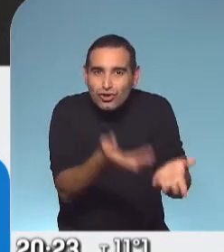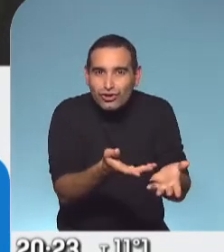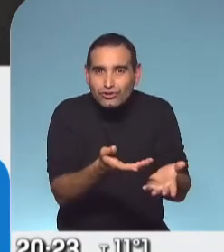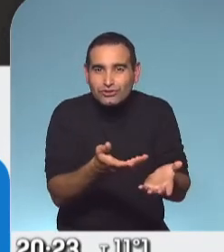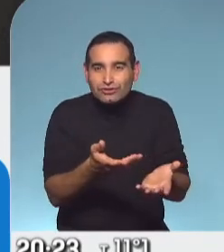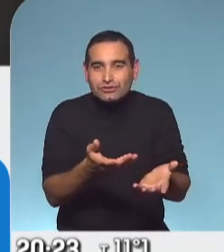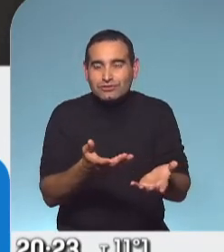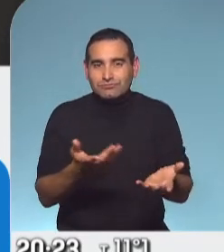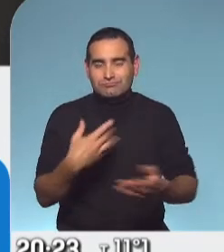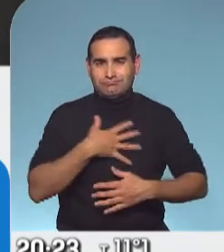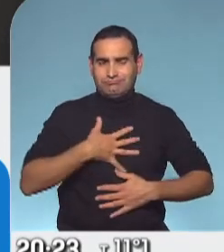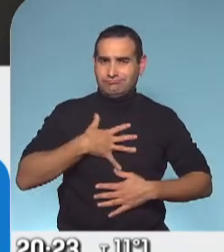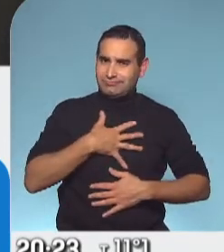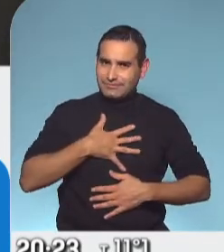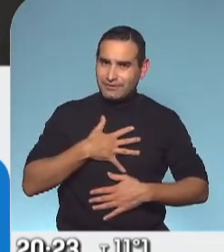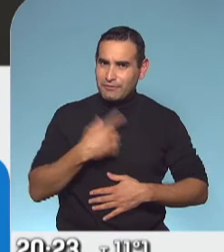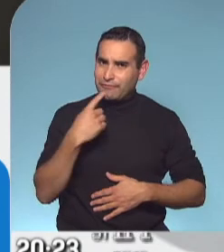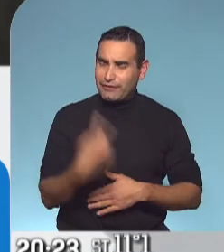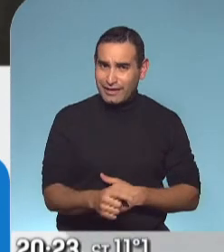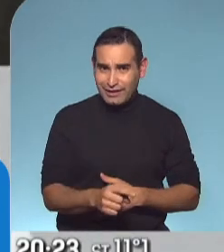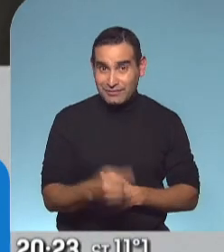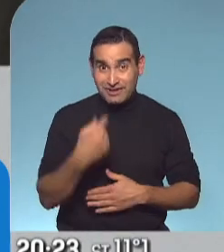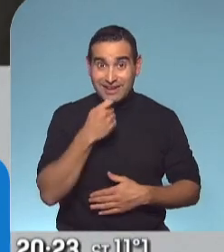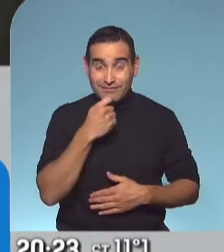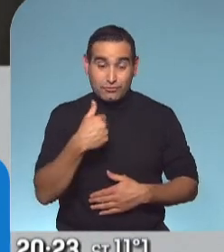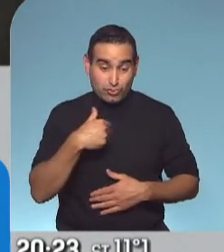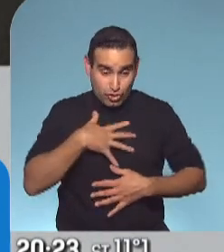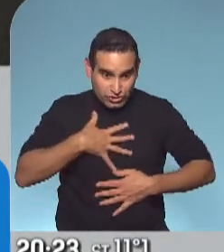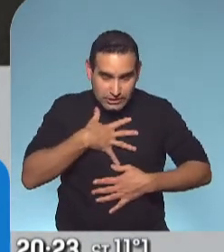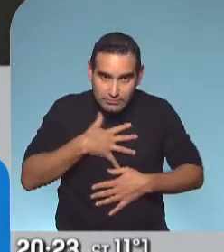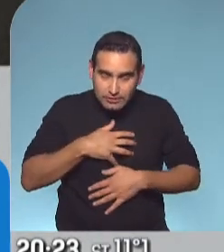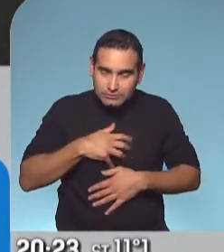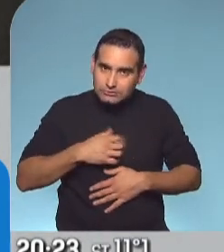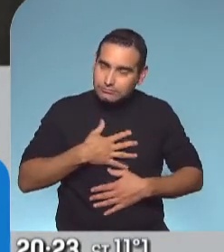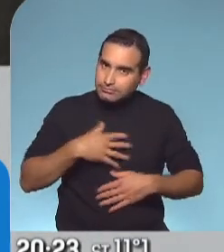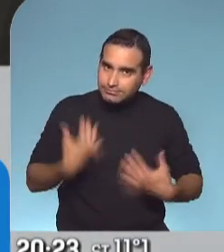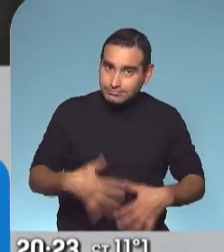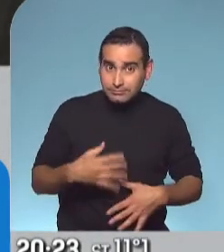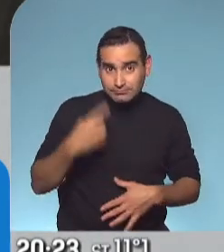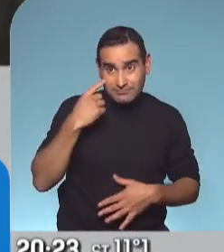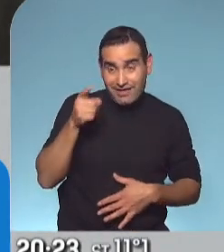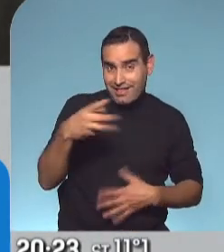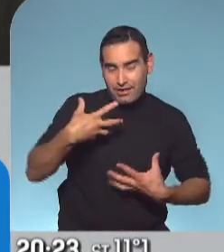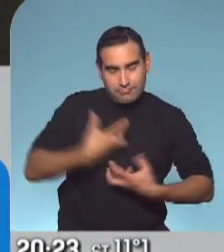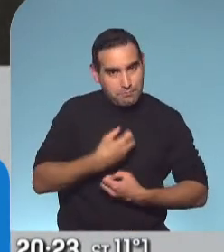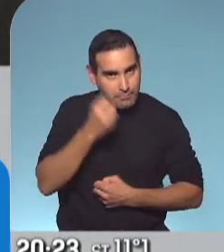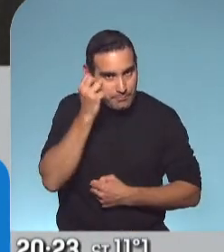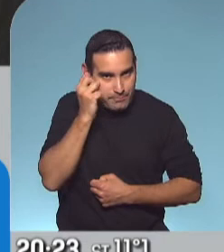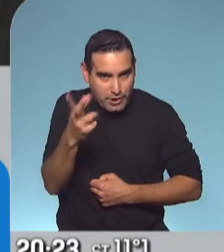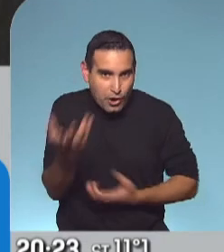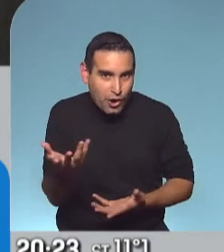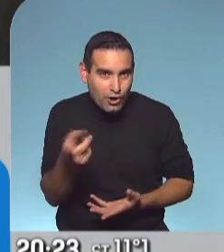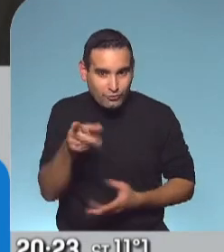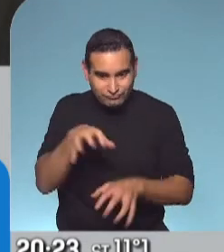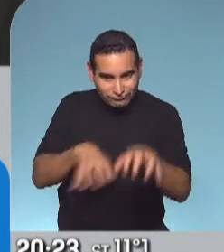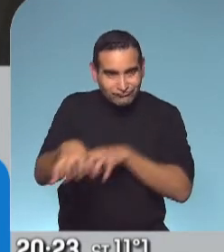me sensibilizo mucho. Imagínate que si a mí me sensibiliza, ponete en lugar de él, que quiera ayudar